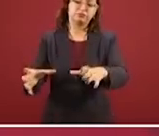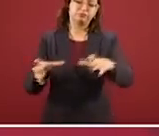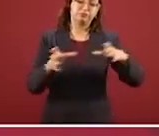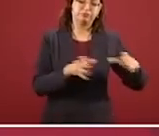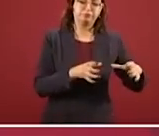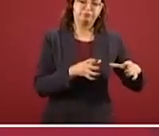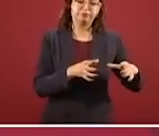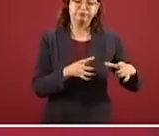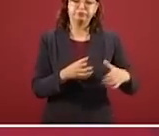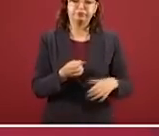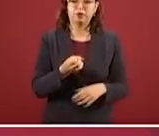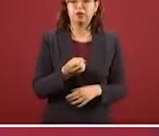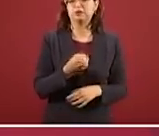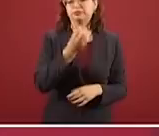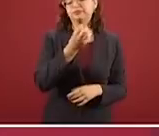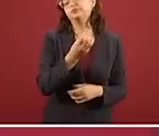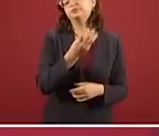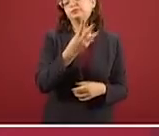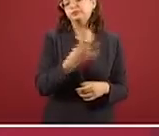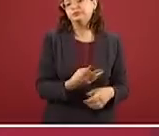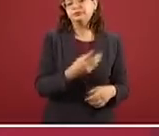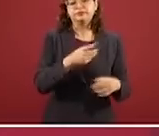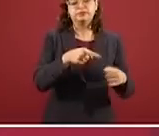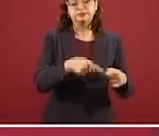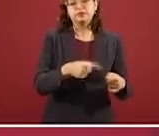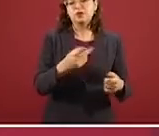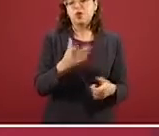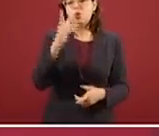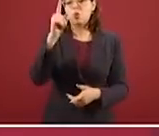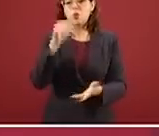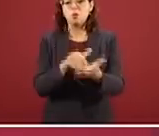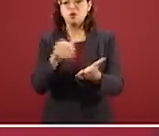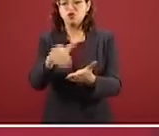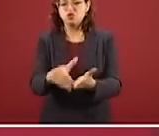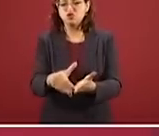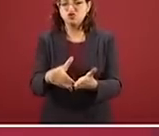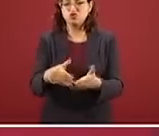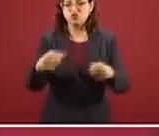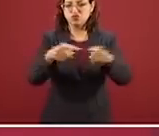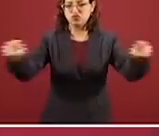de lo deslindado. Si era 1 millón, se quedaban con